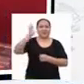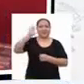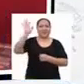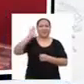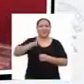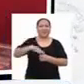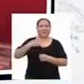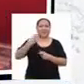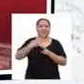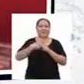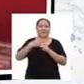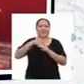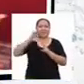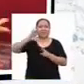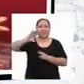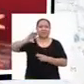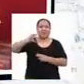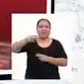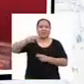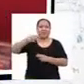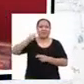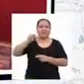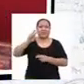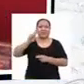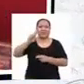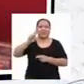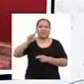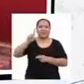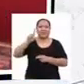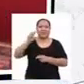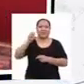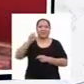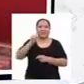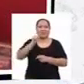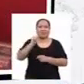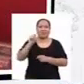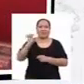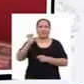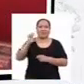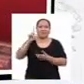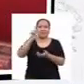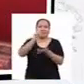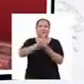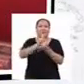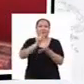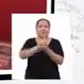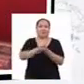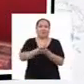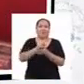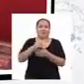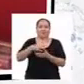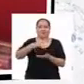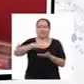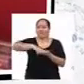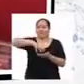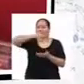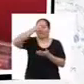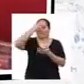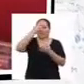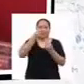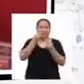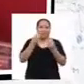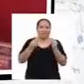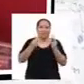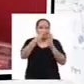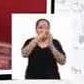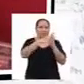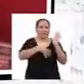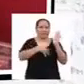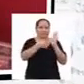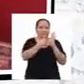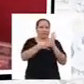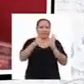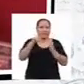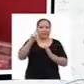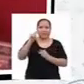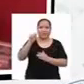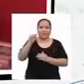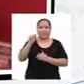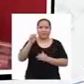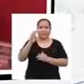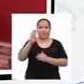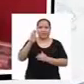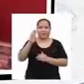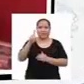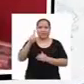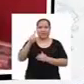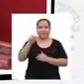Hola, soy Charlotte de la región Lima. Hemos aprendido mucho sobre la tabla de frecuencias para